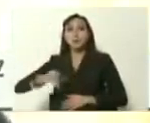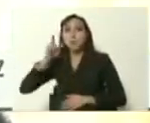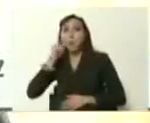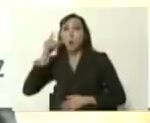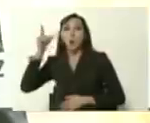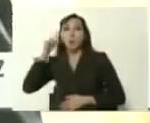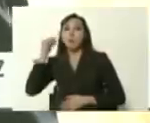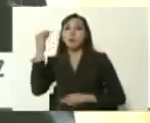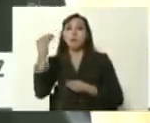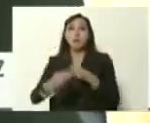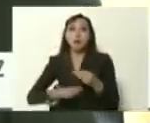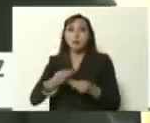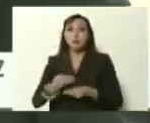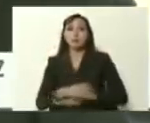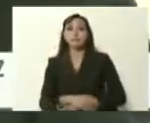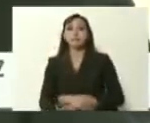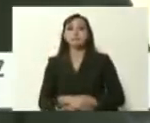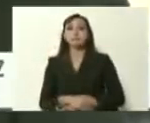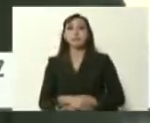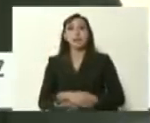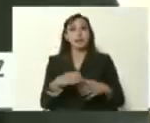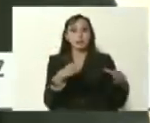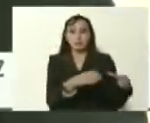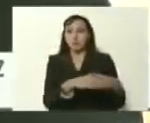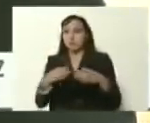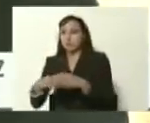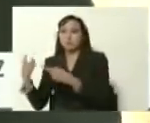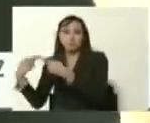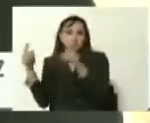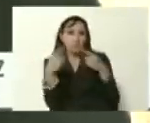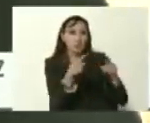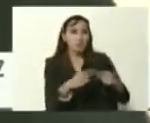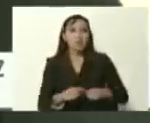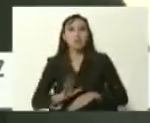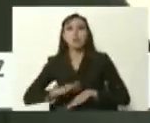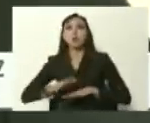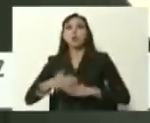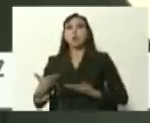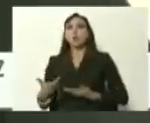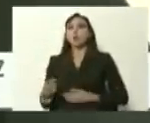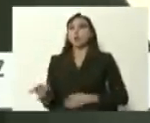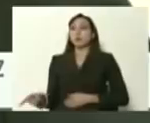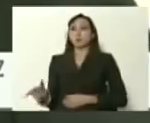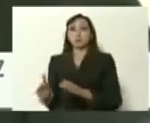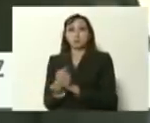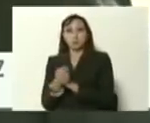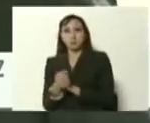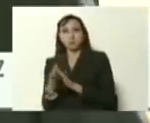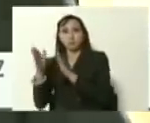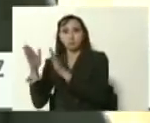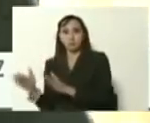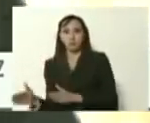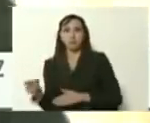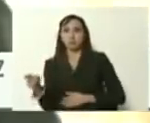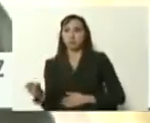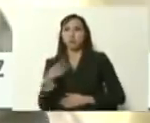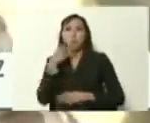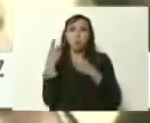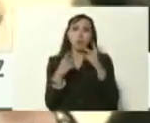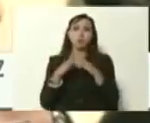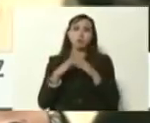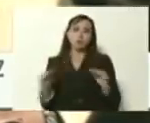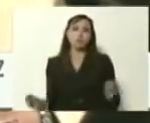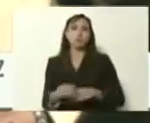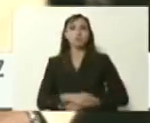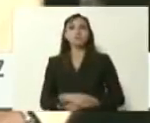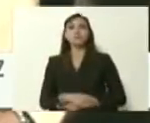cualquier posición partidista, porque mi amado Ignacio Yaramendi, lo político es todo.